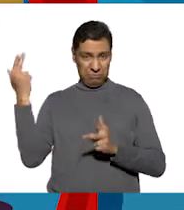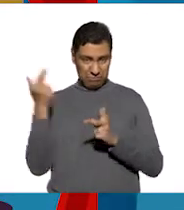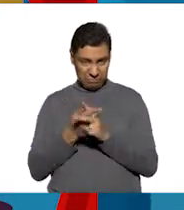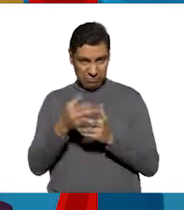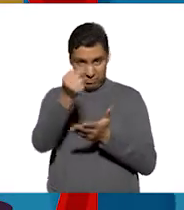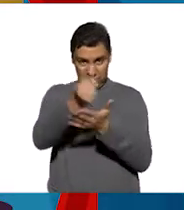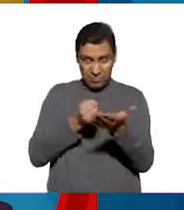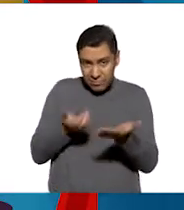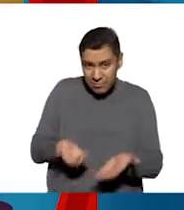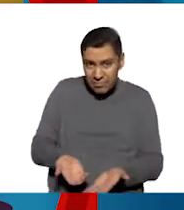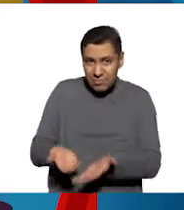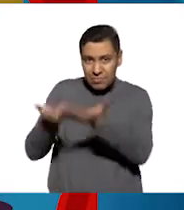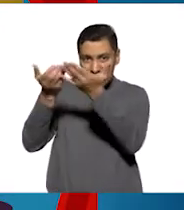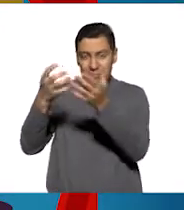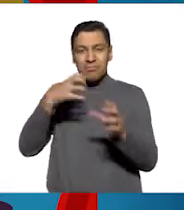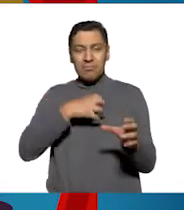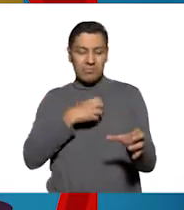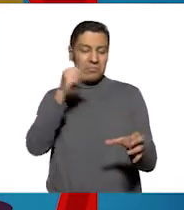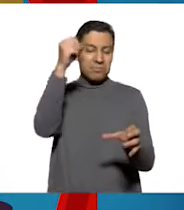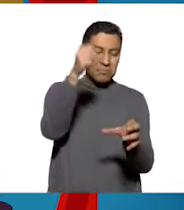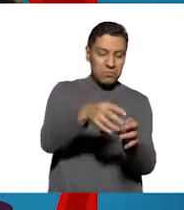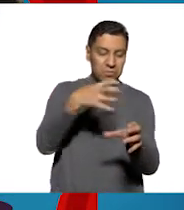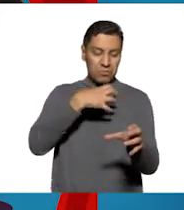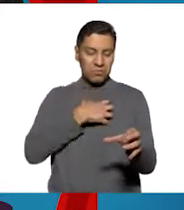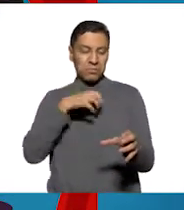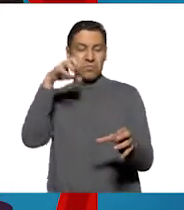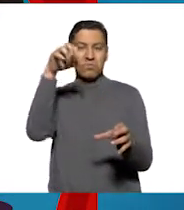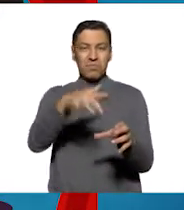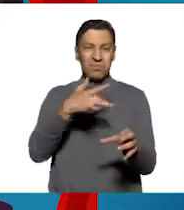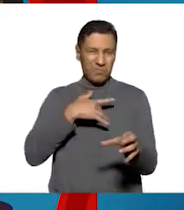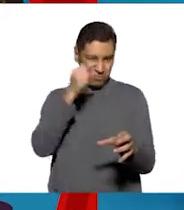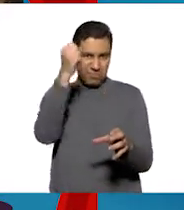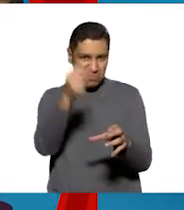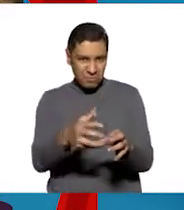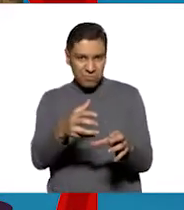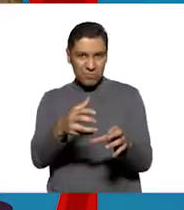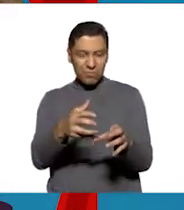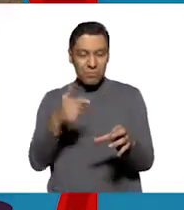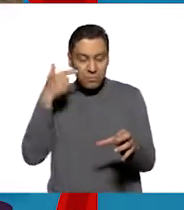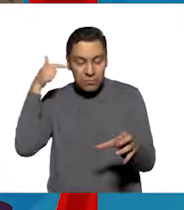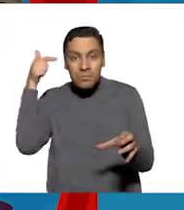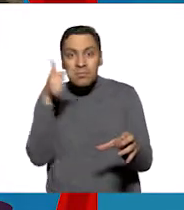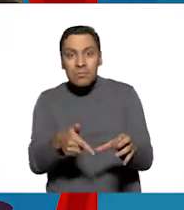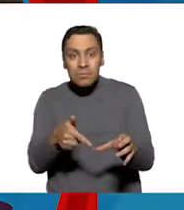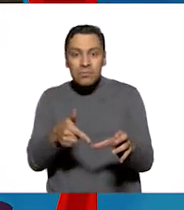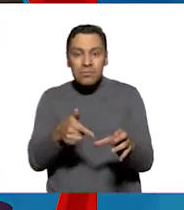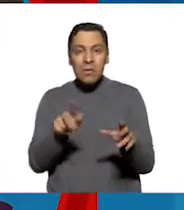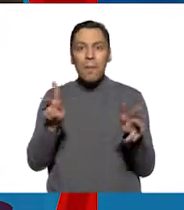es una escultura de una fuerza excepcional, que cuando fue encontrada salió en el